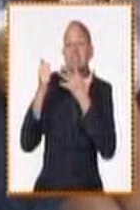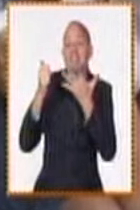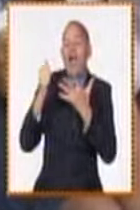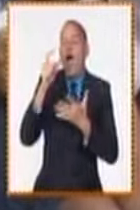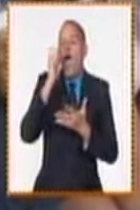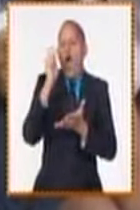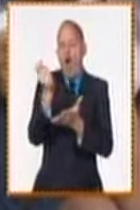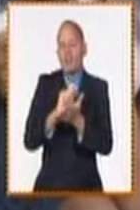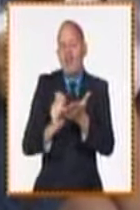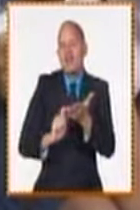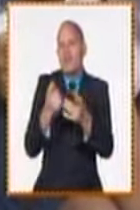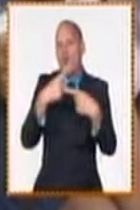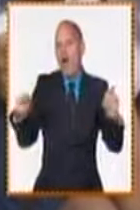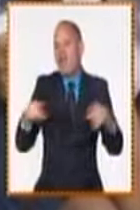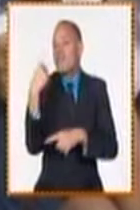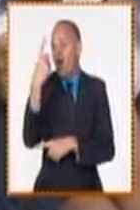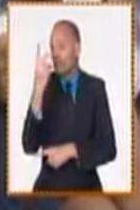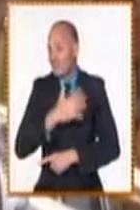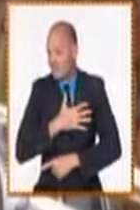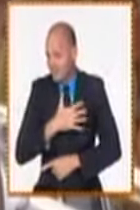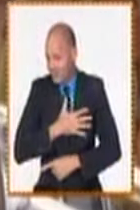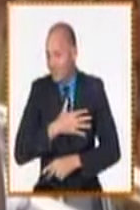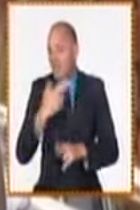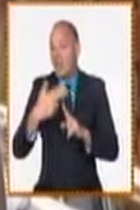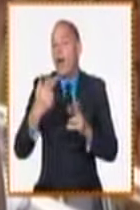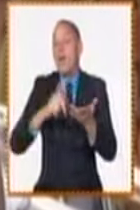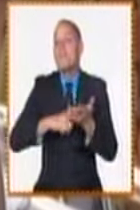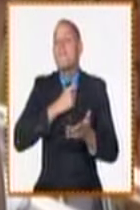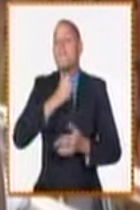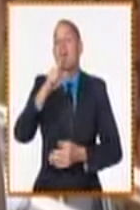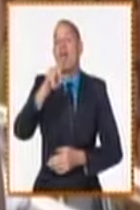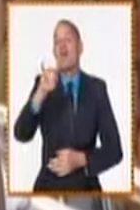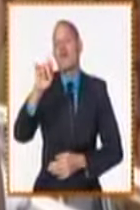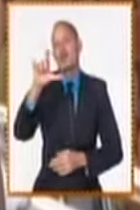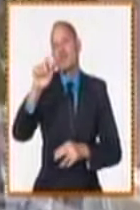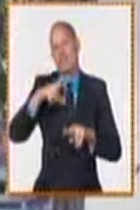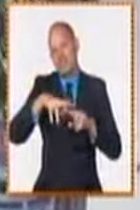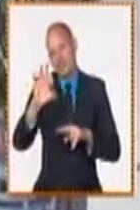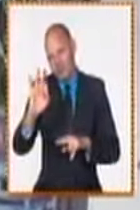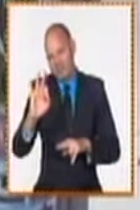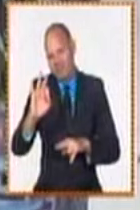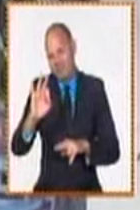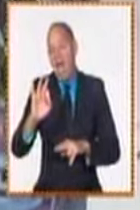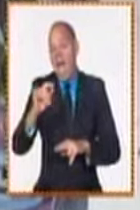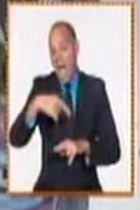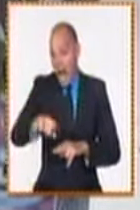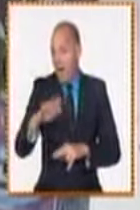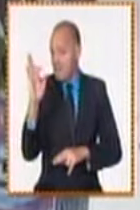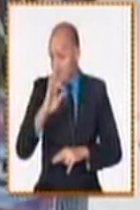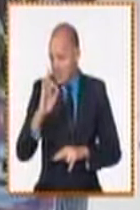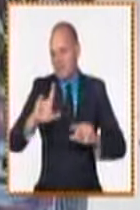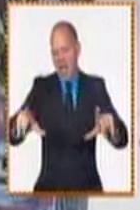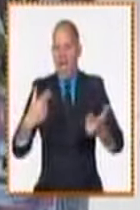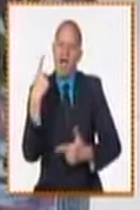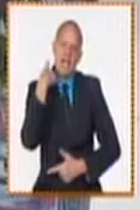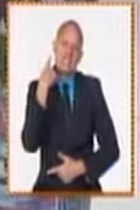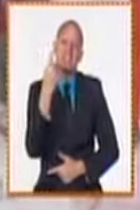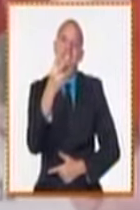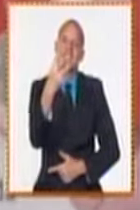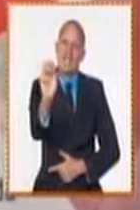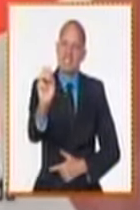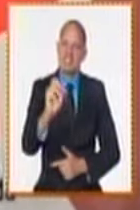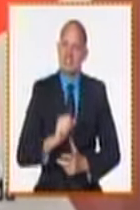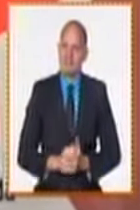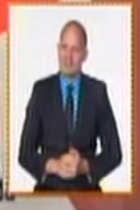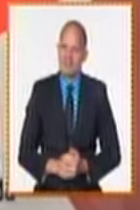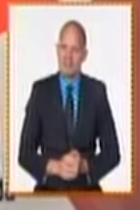fiesta de la cubanía, que ya va a celebrar su 30 aniversario. Pero más allá de eso, Lourdes, la fiesta es quizás